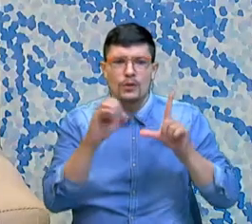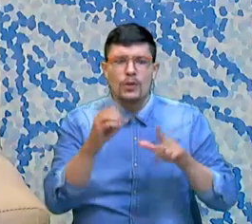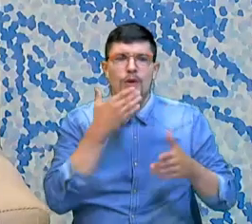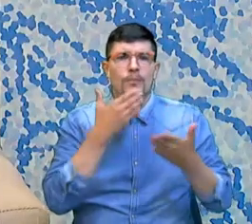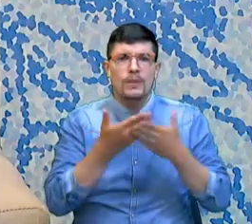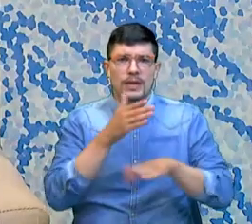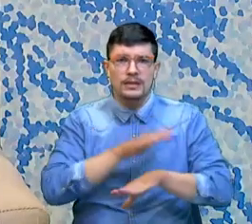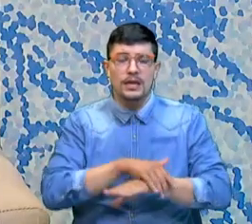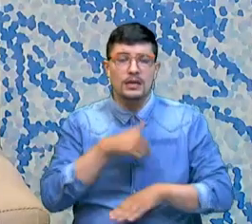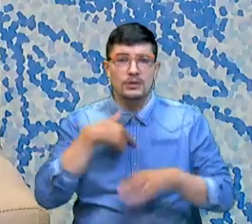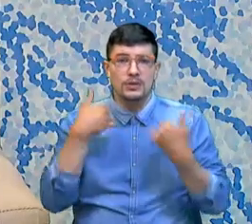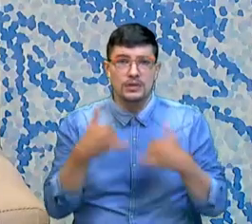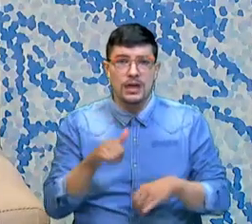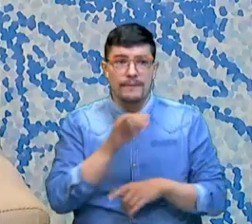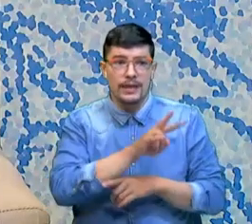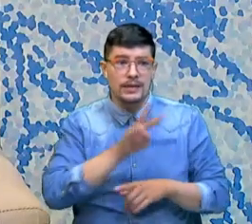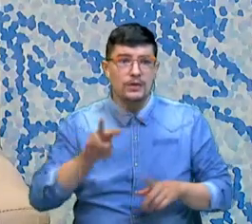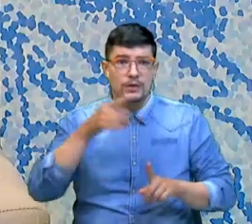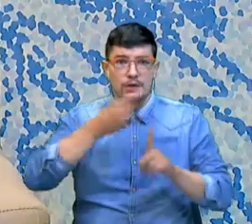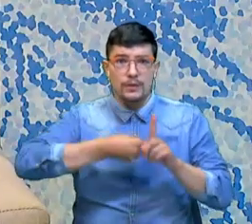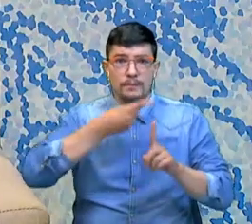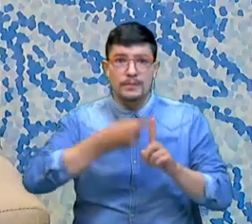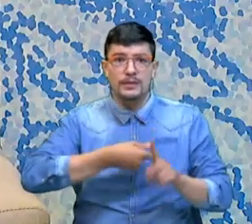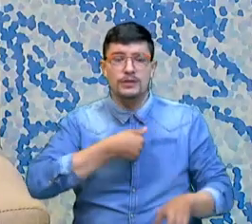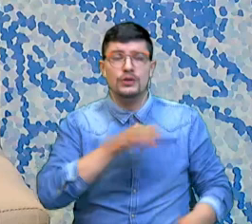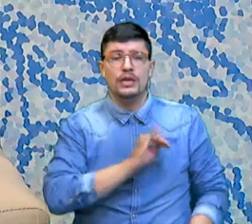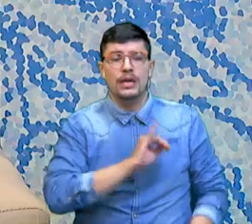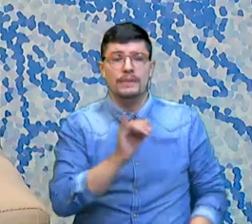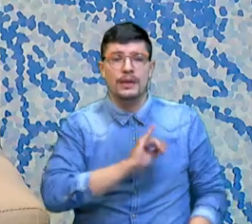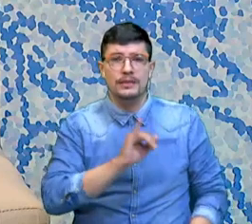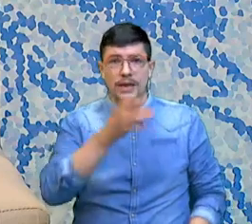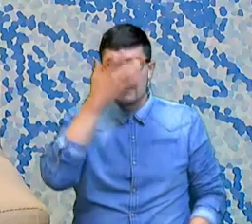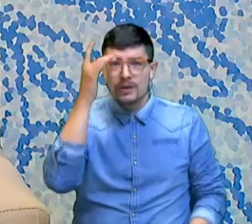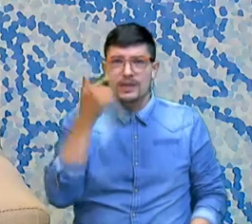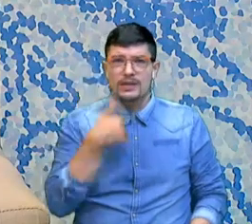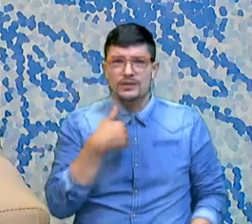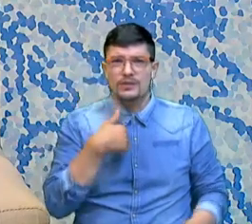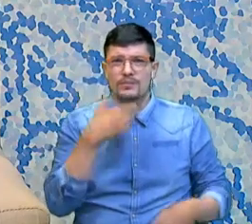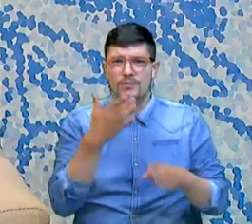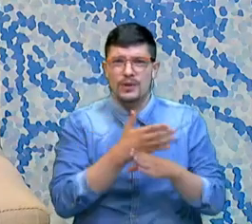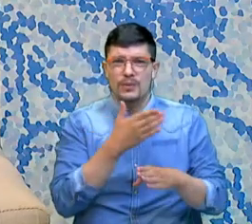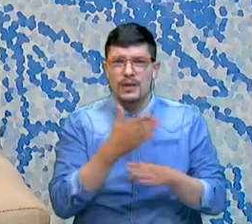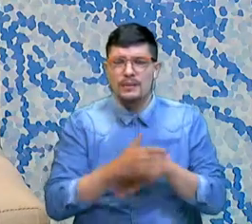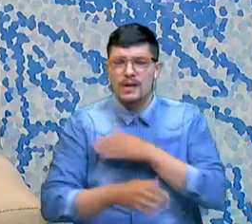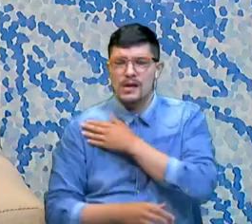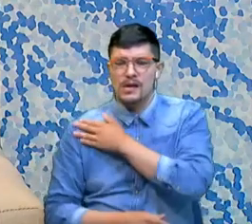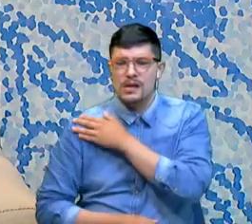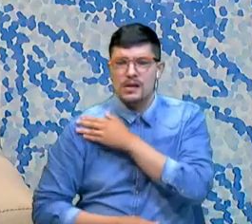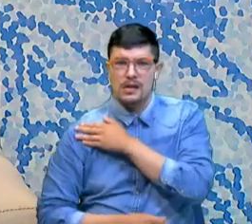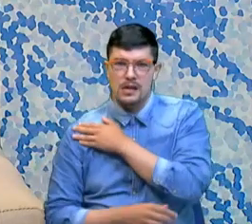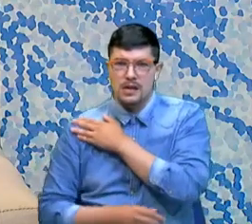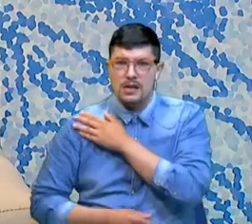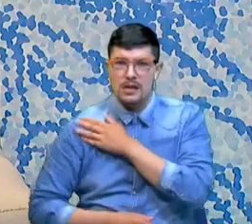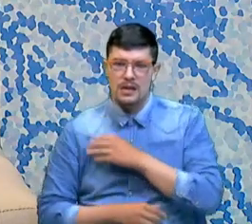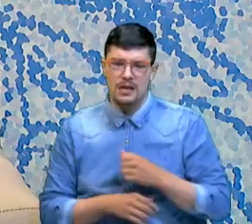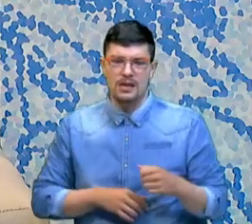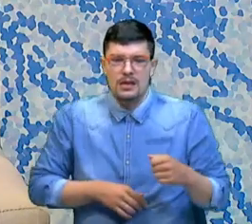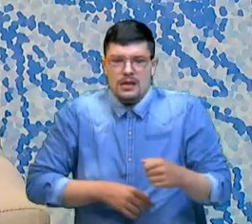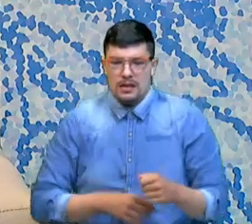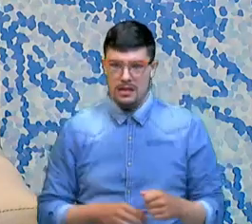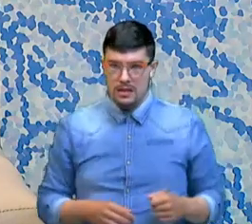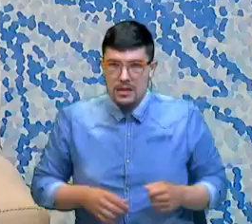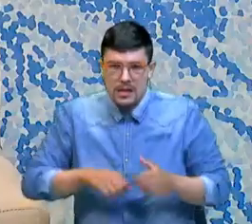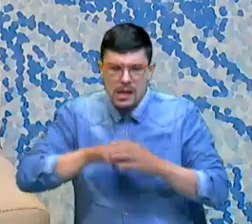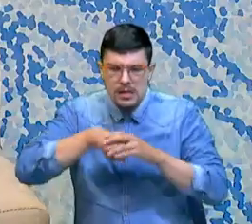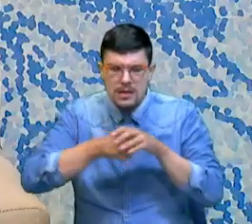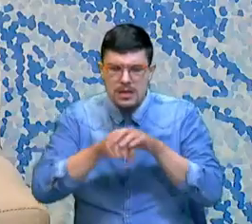tardes, llevo 22 meses incapacitada por síndrome del manguito rotador, pero la EPS dice que